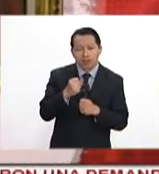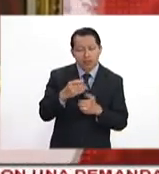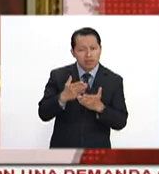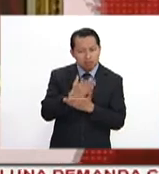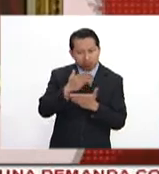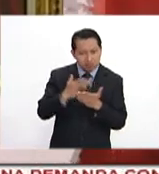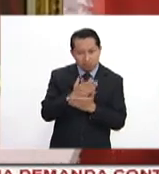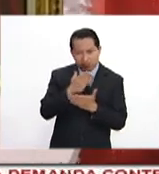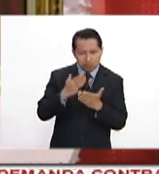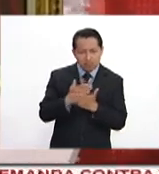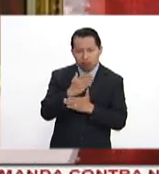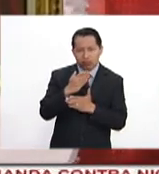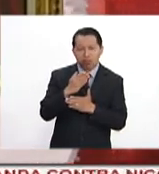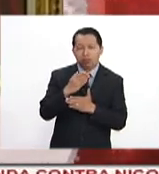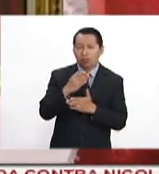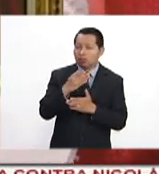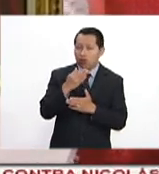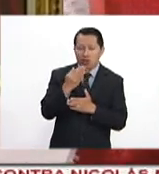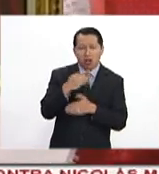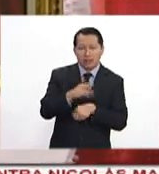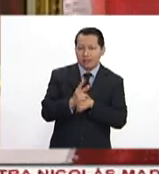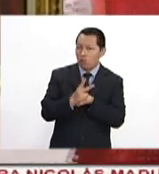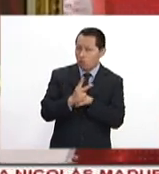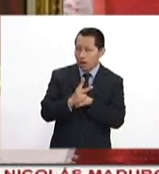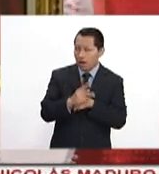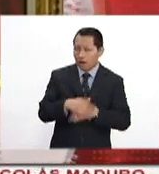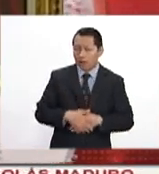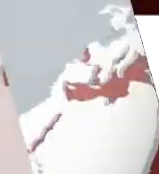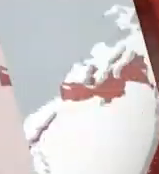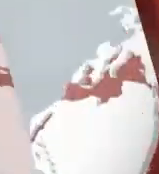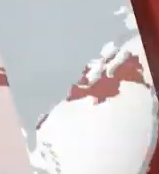este intervencionismo grosero, vulgar.